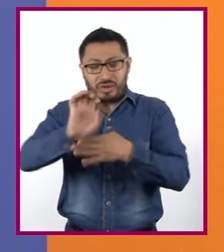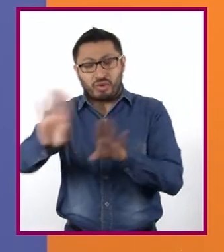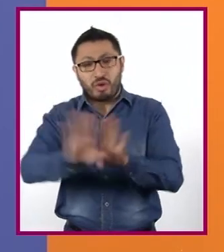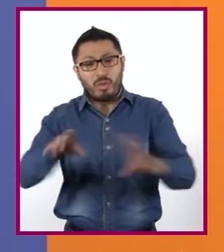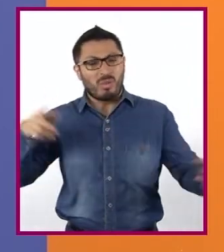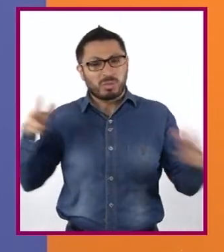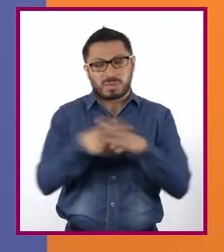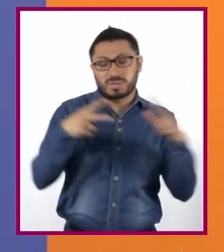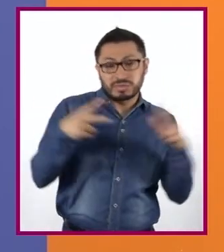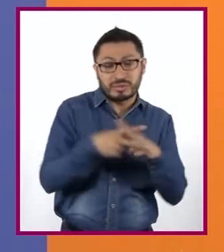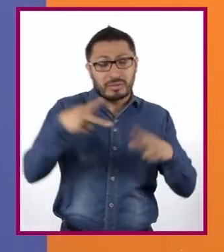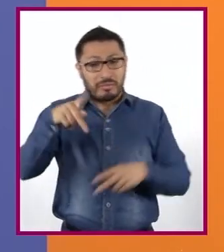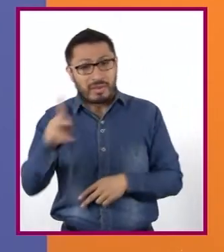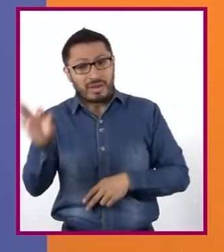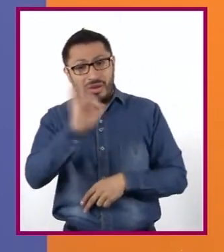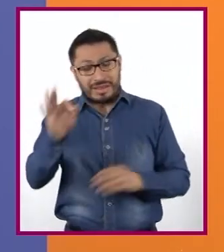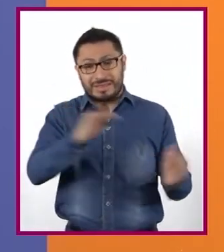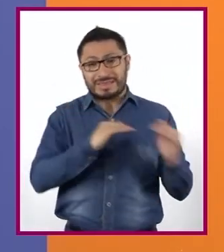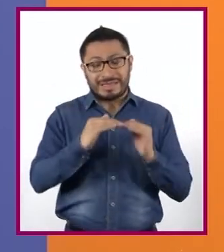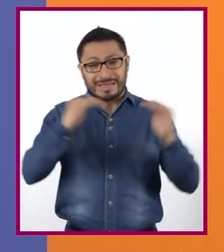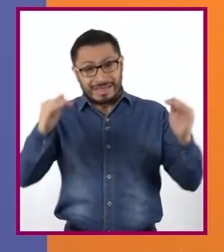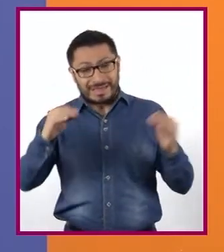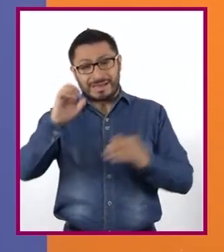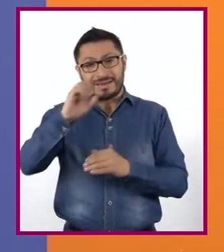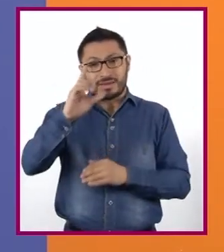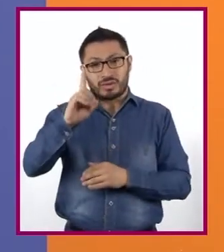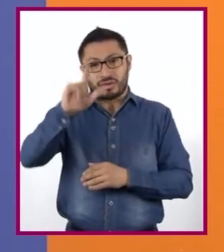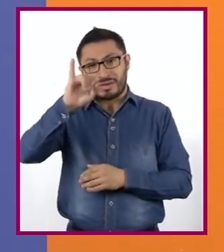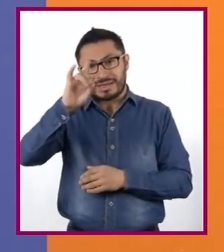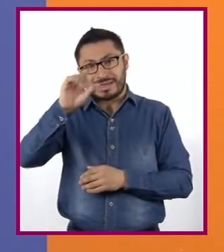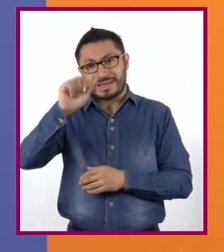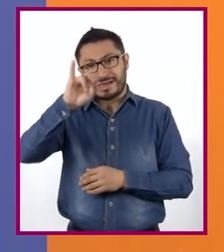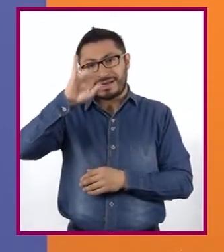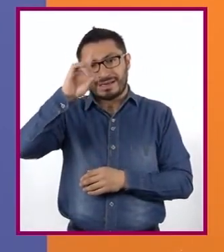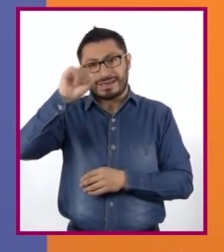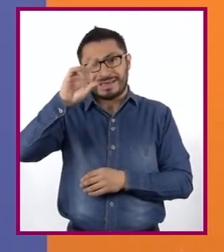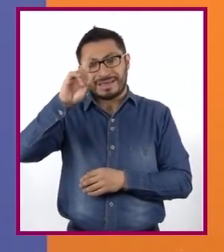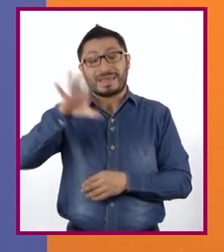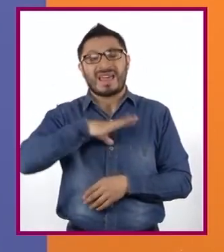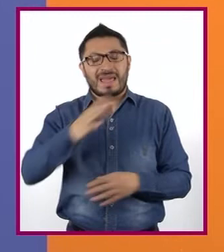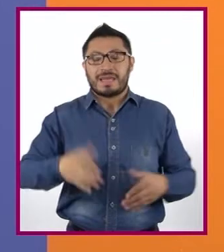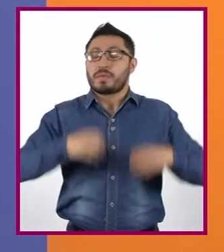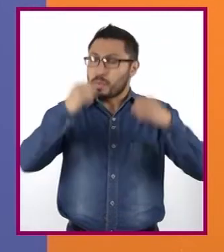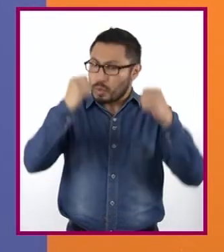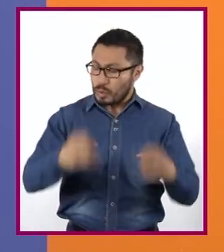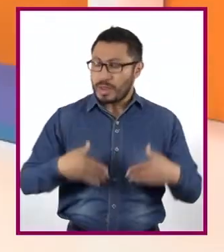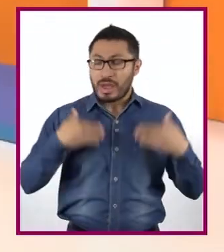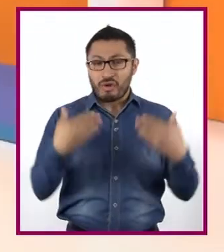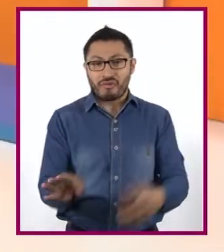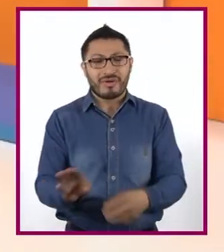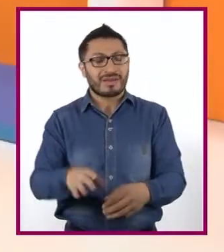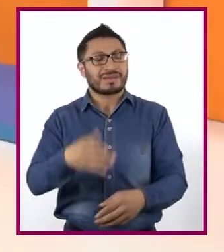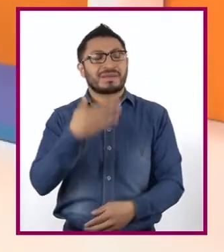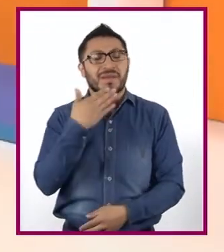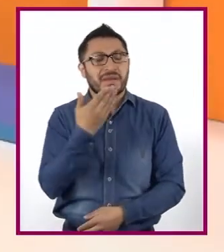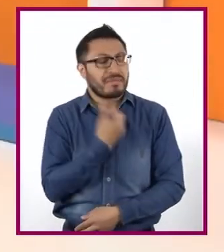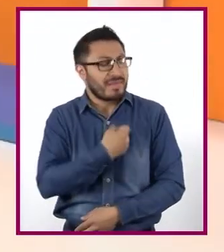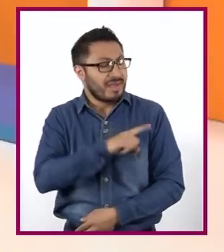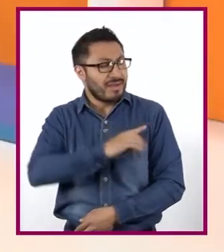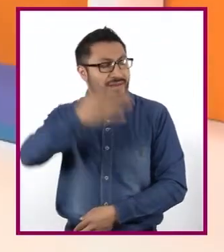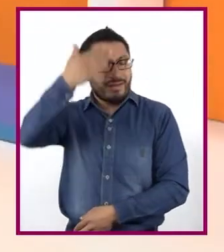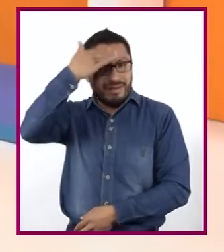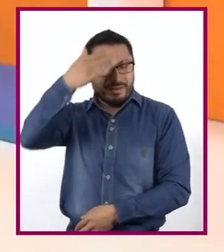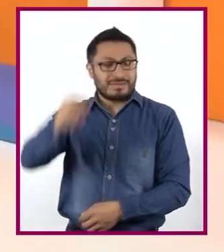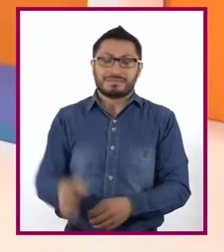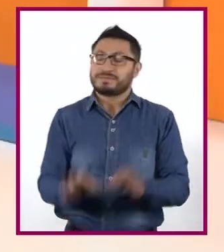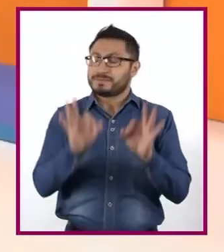las personas pueden encontrar seguridad y confianza y pueden verse mejorada su salud mental. Imaginen que